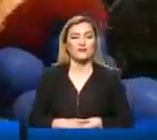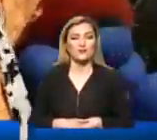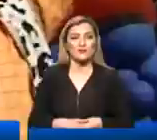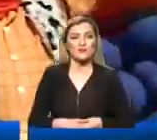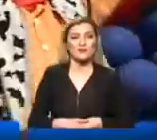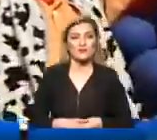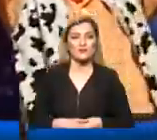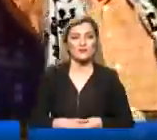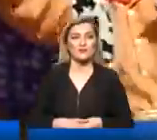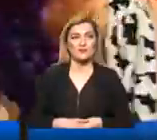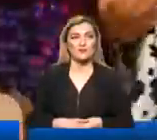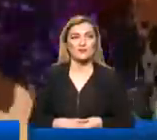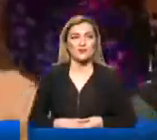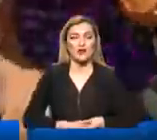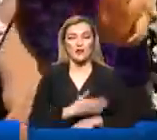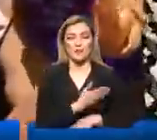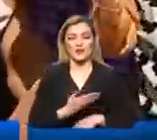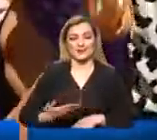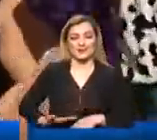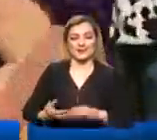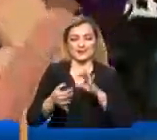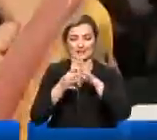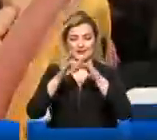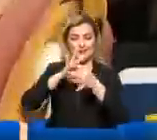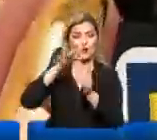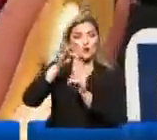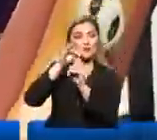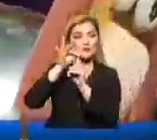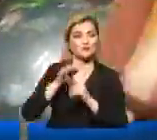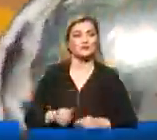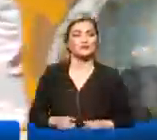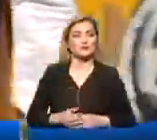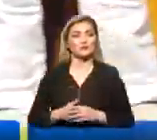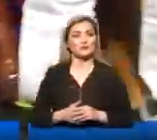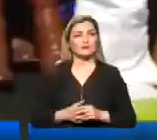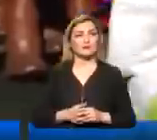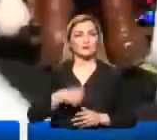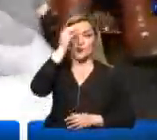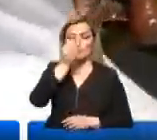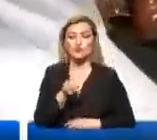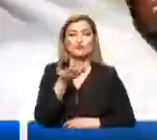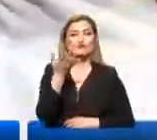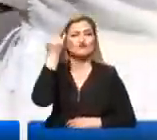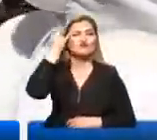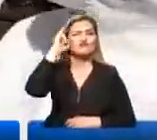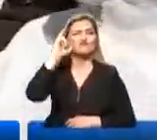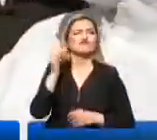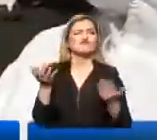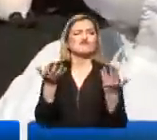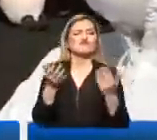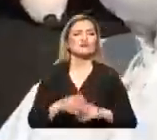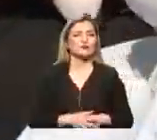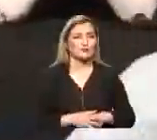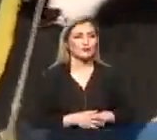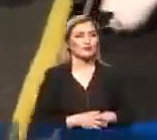precisamente con Héctor Cueva, presidente de Olimpiadas Especiales. Muy buenos días. Cuéntenos un poco de dónde nació esta iniciativa.